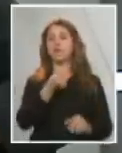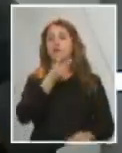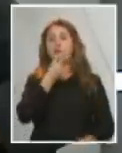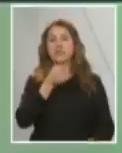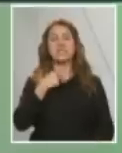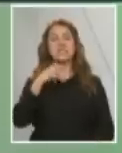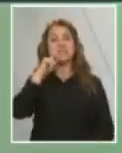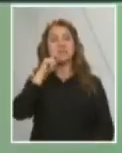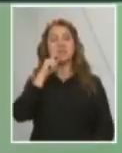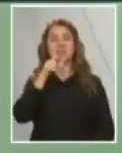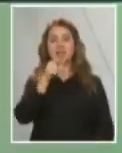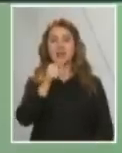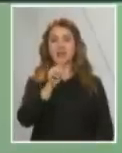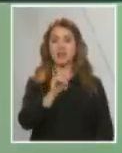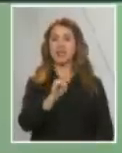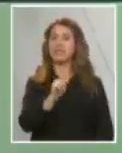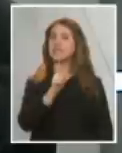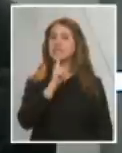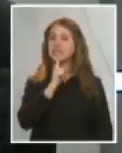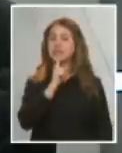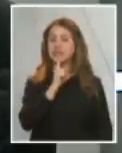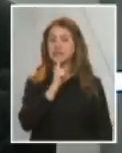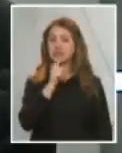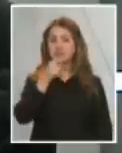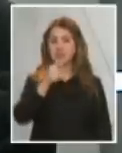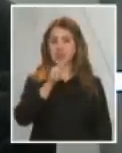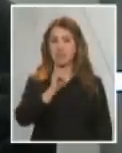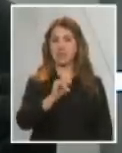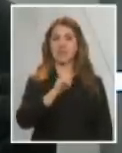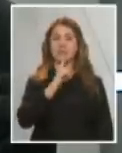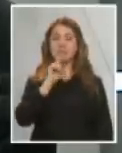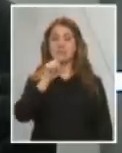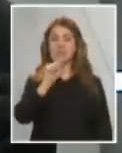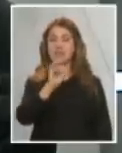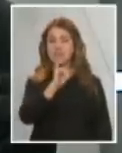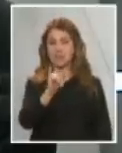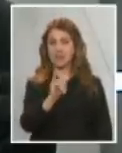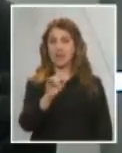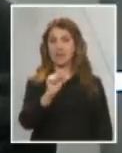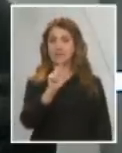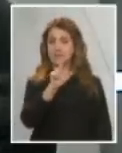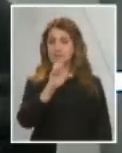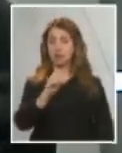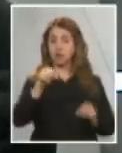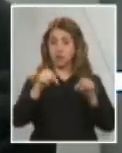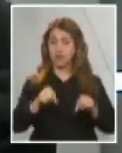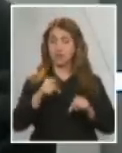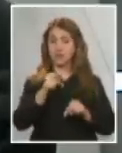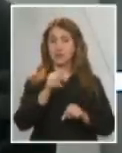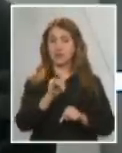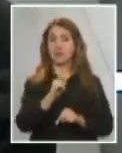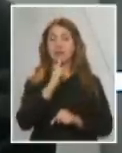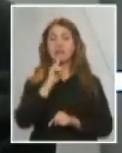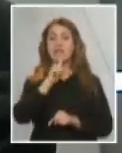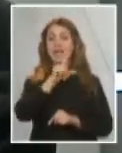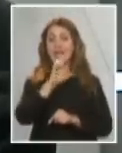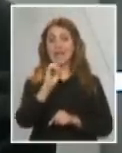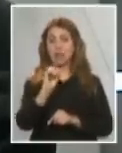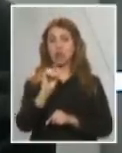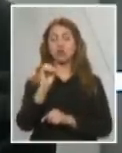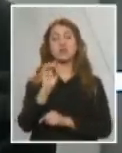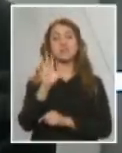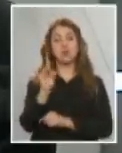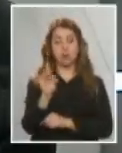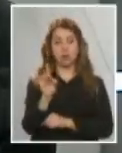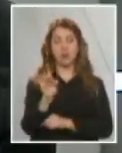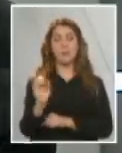lo que es este kit. Lo que es el kit Lázaro. Bueno, este es el kit Lázaro Leo 50, el cual lo